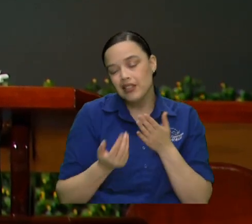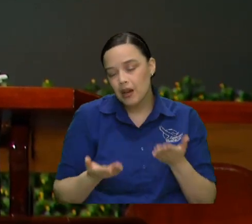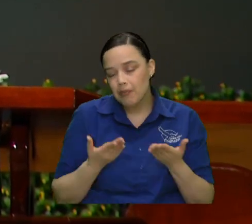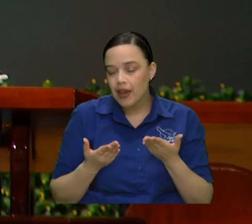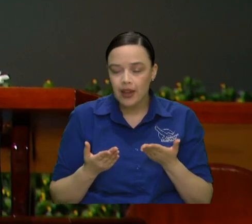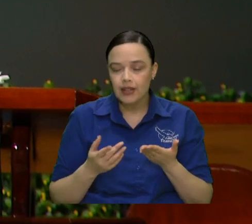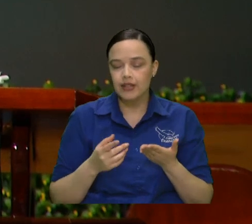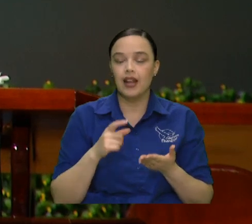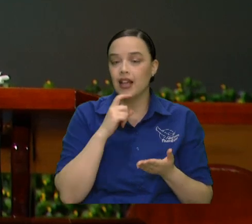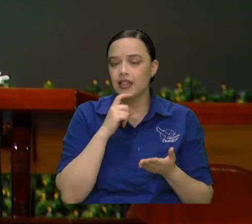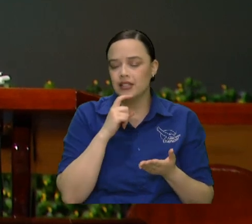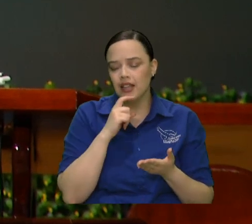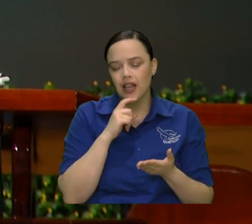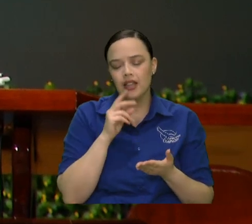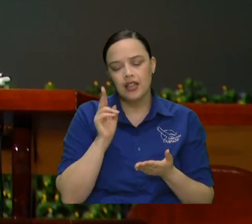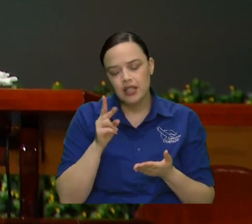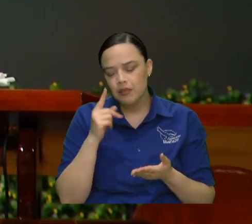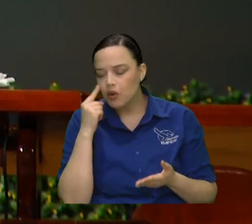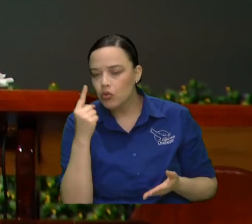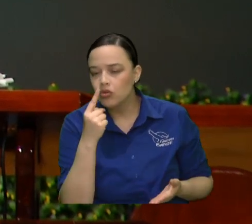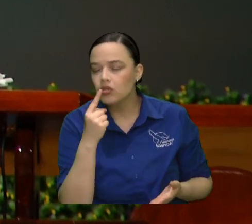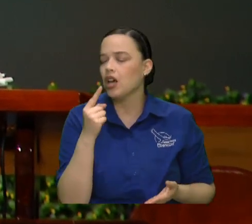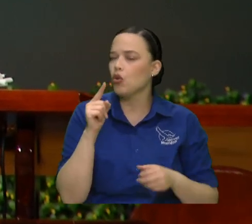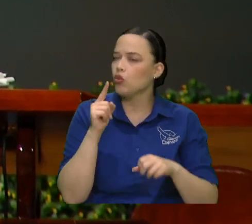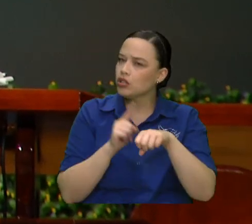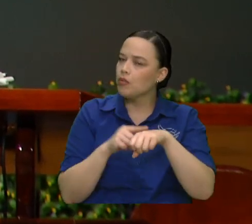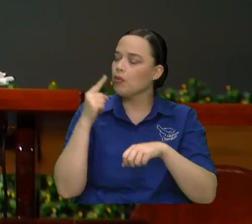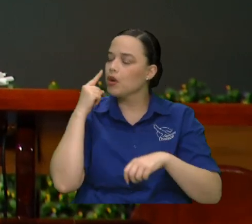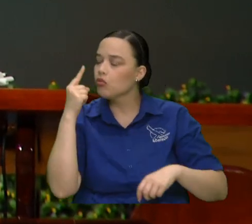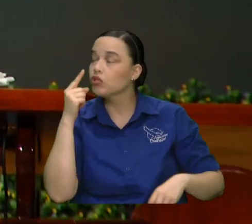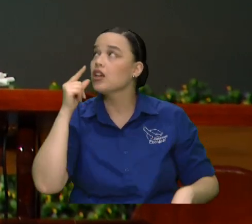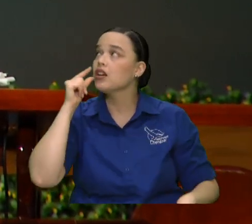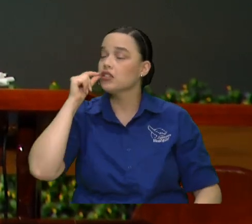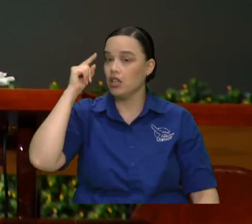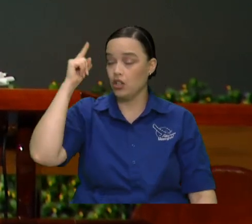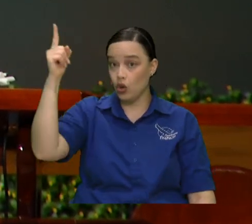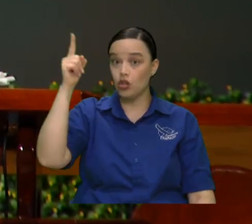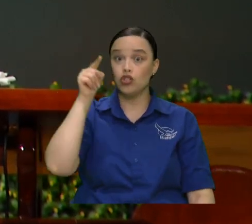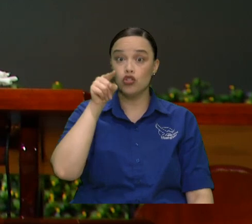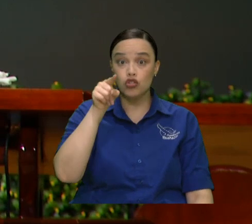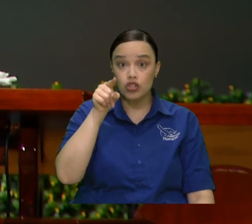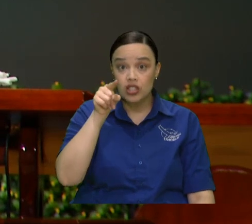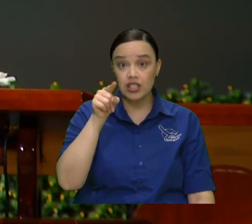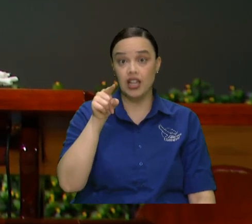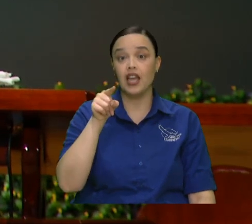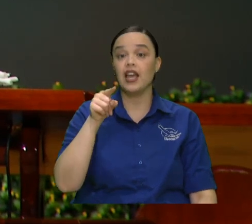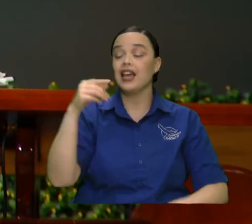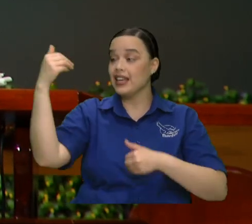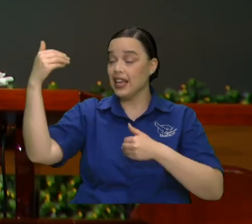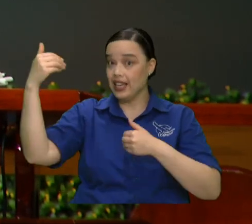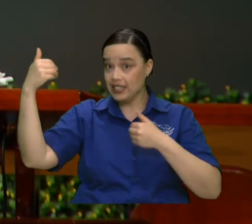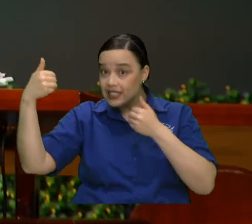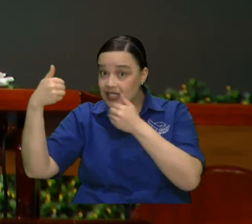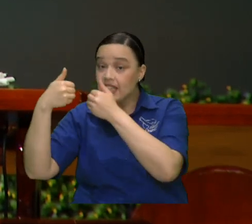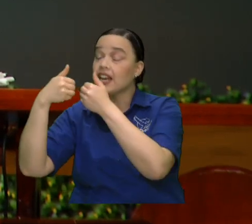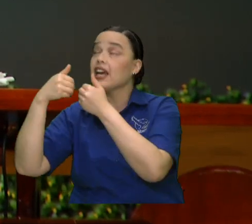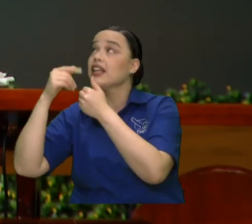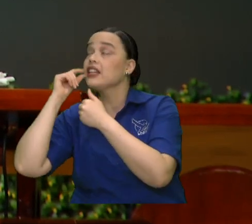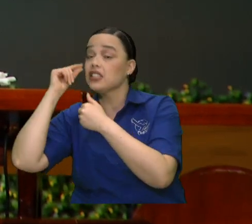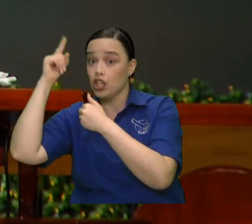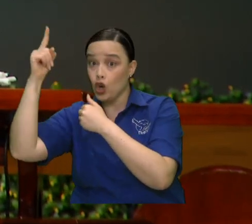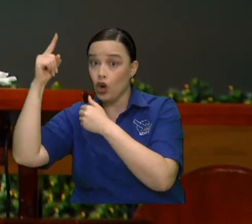momento para acercarnos al señor recuérdese que si usted está cerca del señor sus enemigos van a huir